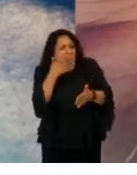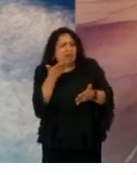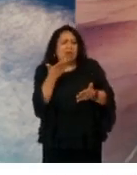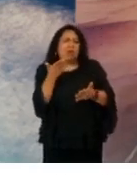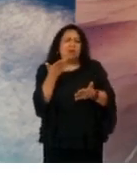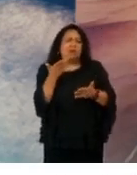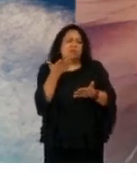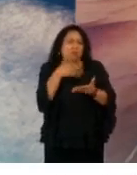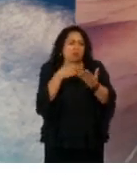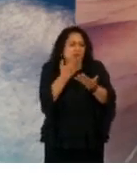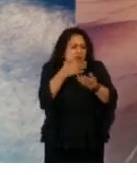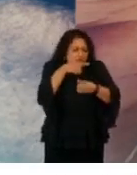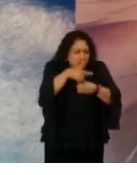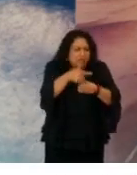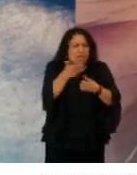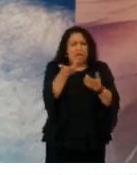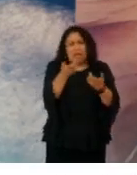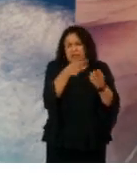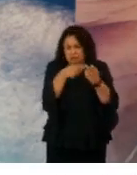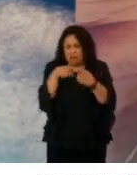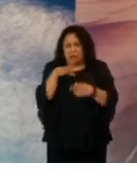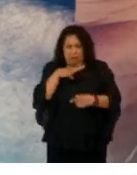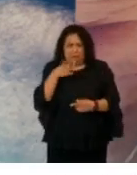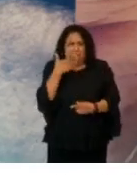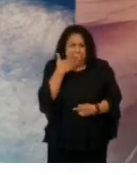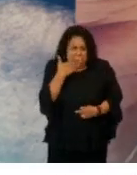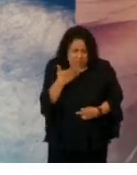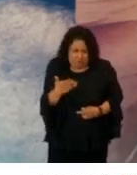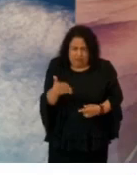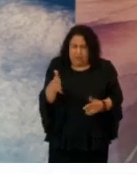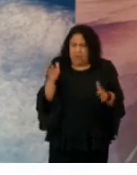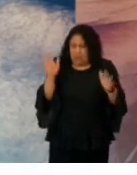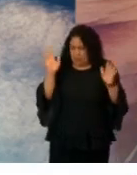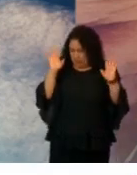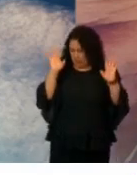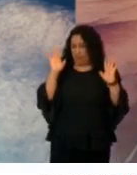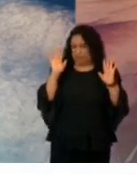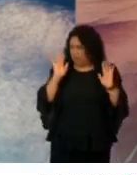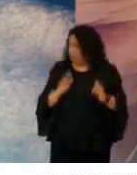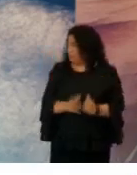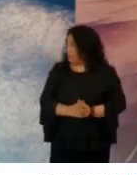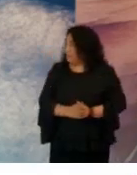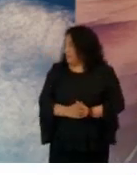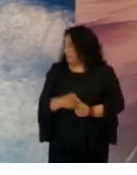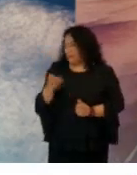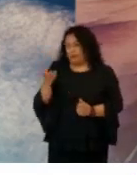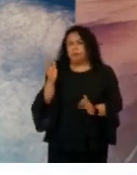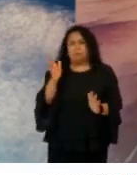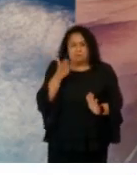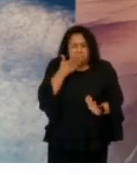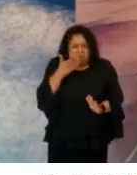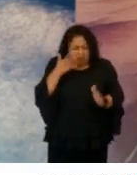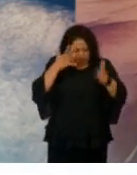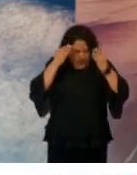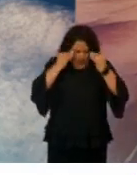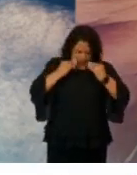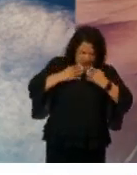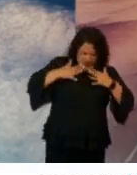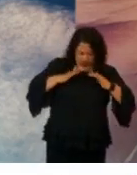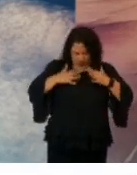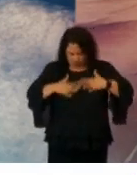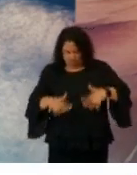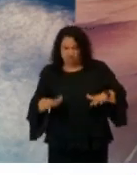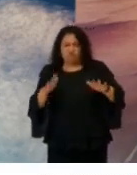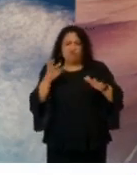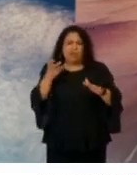recurso social y hay buenas conexiones, uno llega muy bien armada o armado con esa, bueno, voy a usar el masculino ahí, muy bien armado con